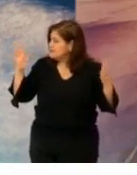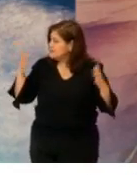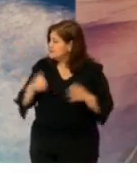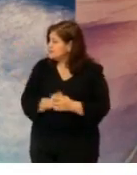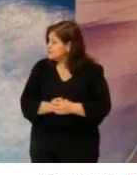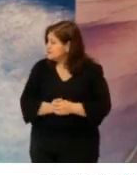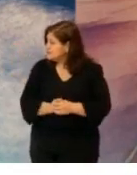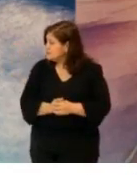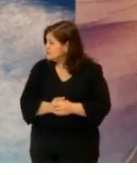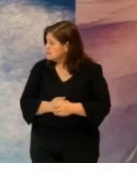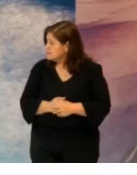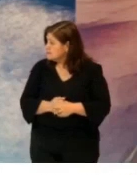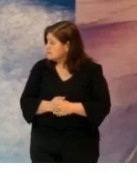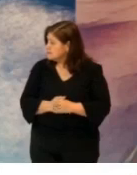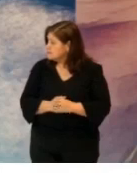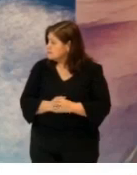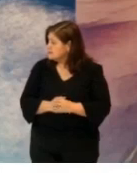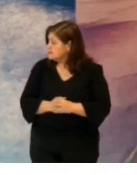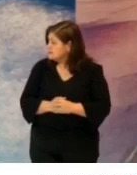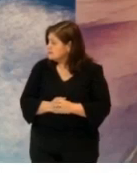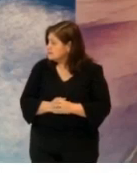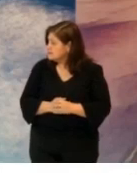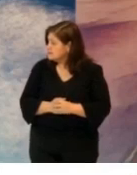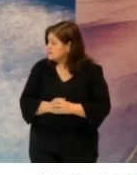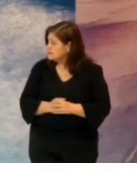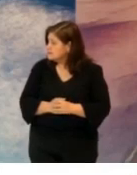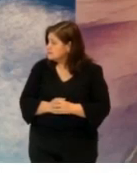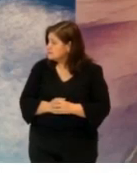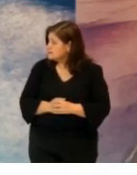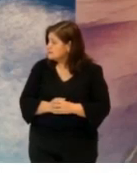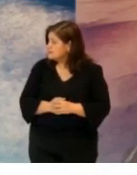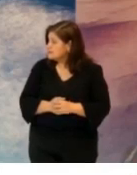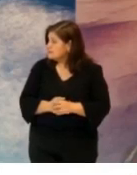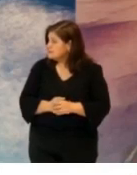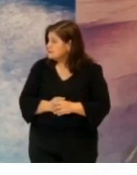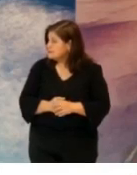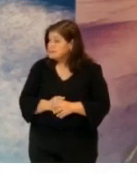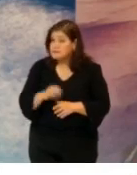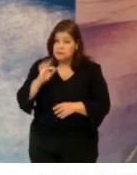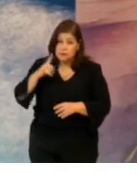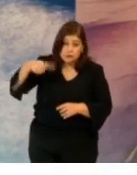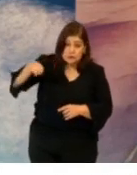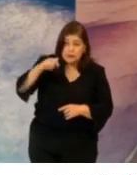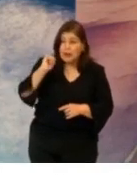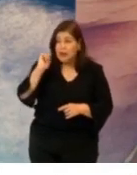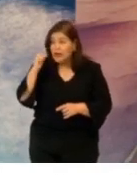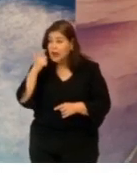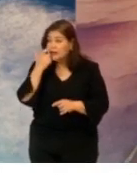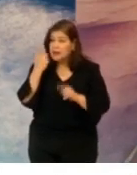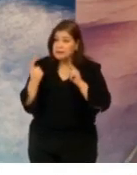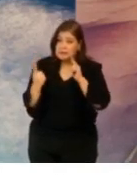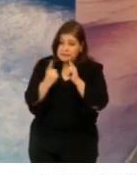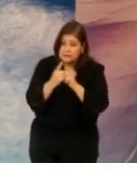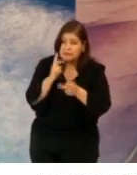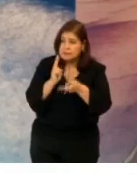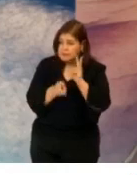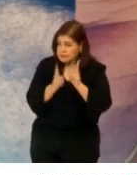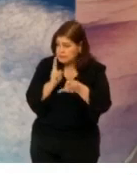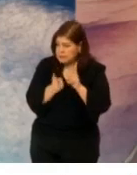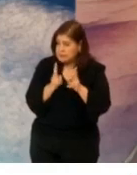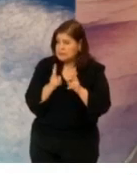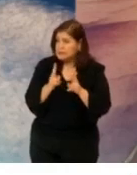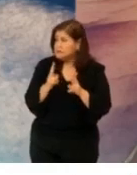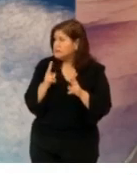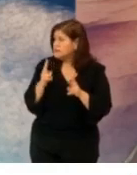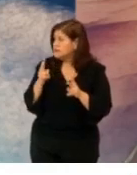Si alguien, muy generación Z de mi parte, pero si a alguien le gustaría seguir conversando o mantener esta conversación o encontrar puntos de